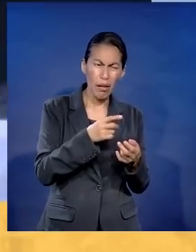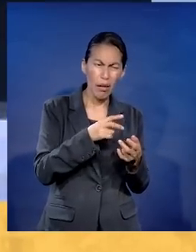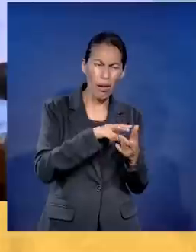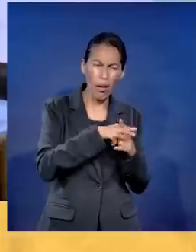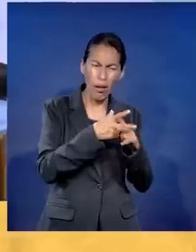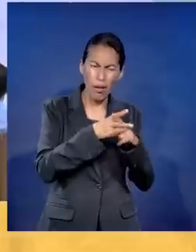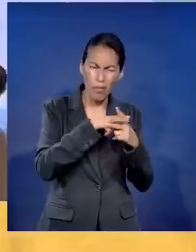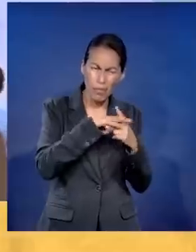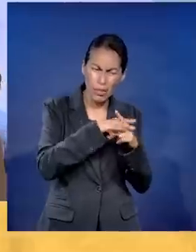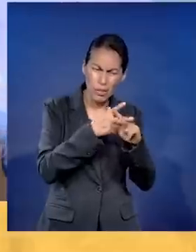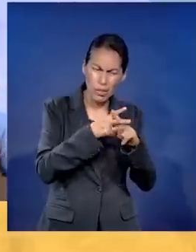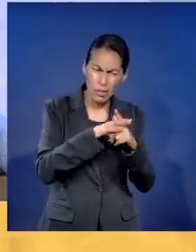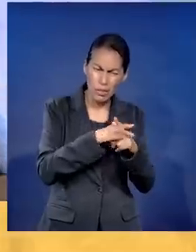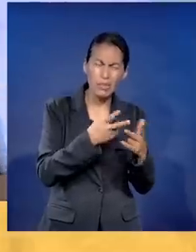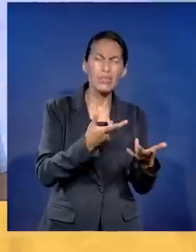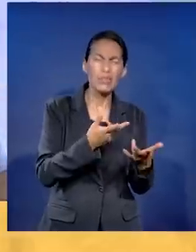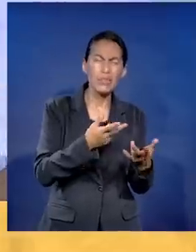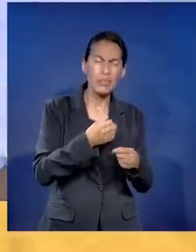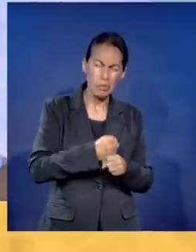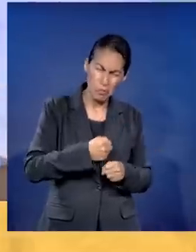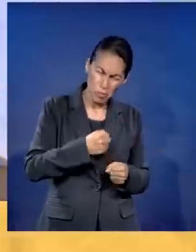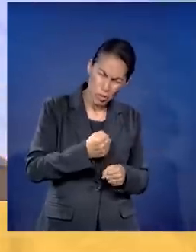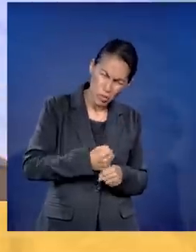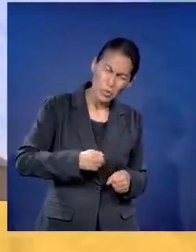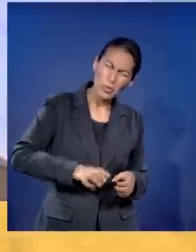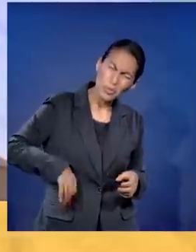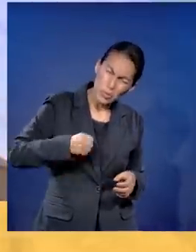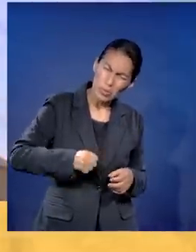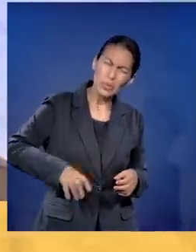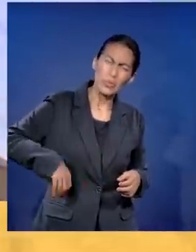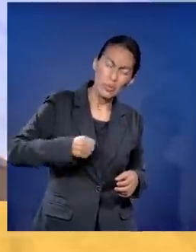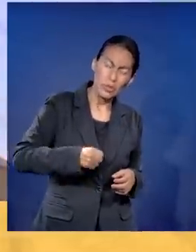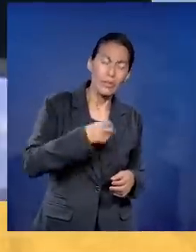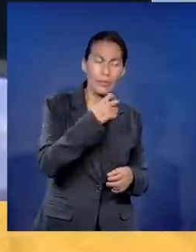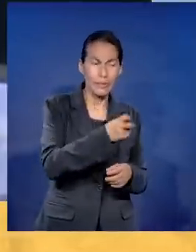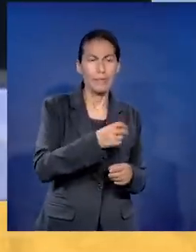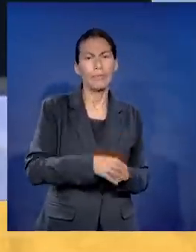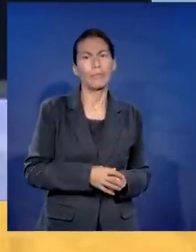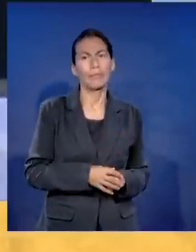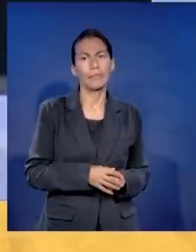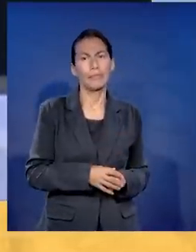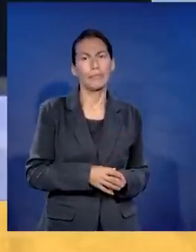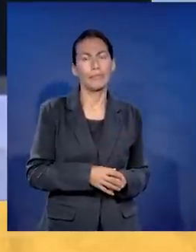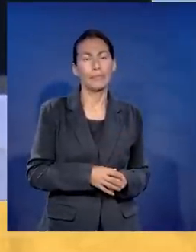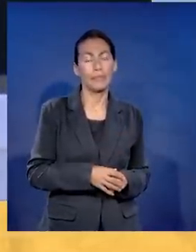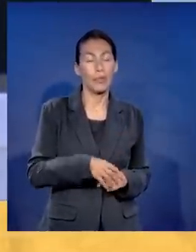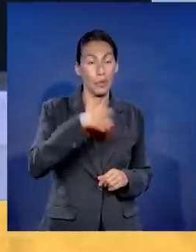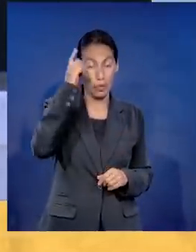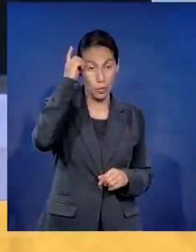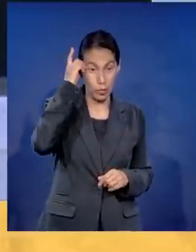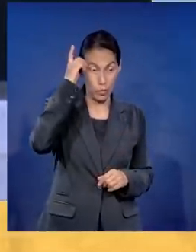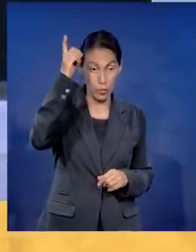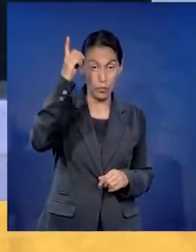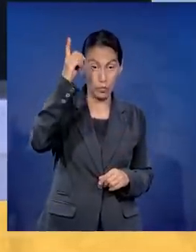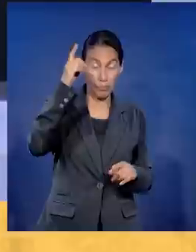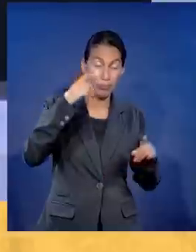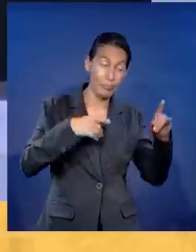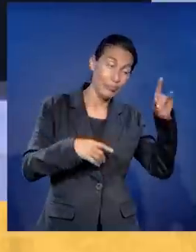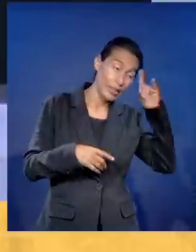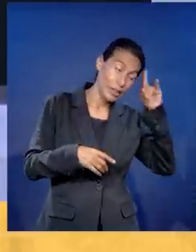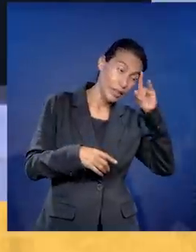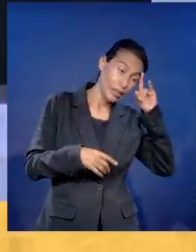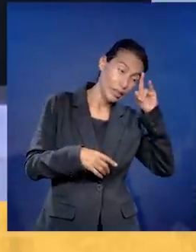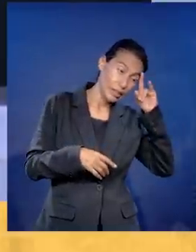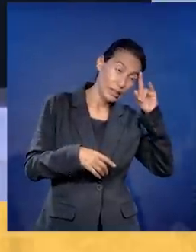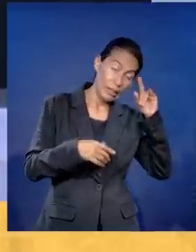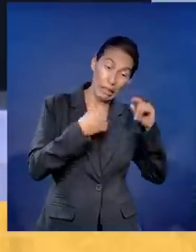en el dormitorio ni en la universidad esa batalla espiritual está aquí Este es el terreno Dios y su